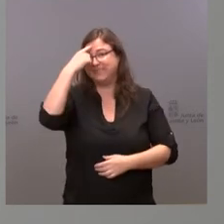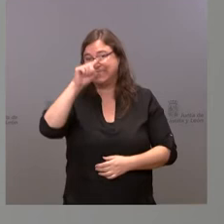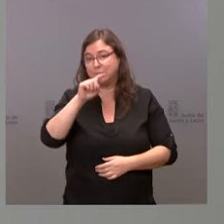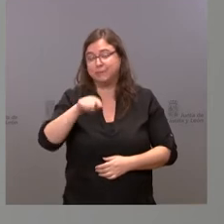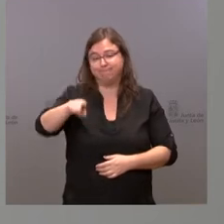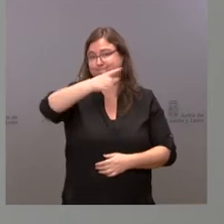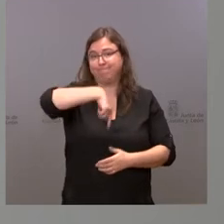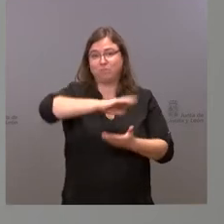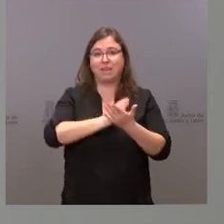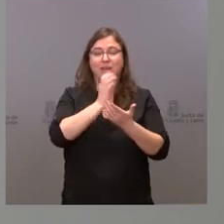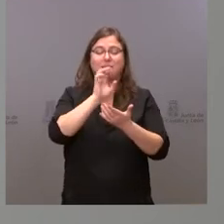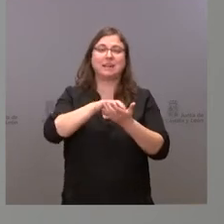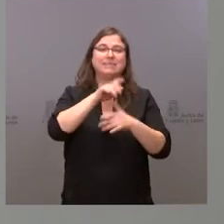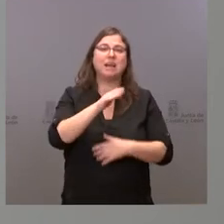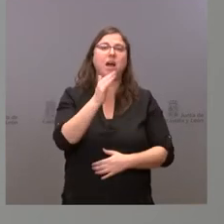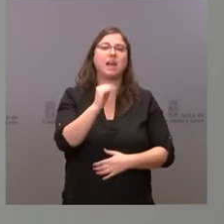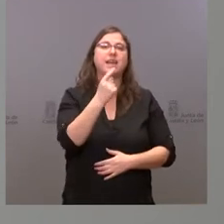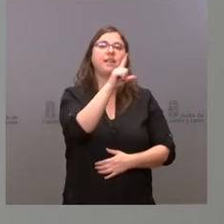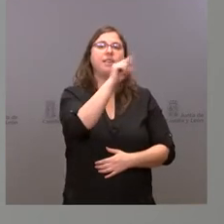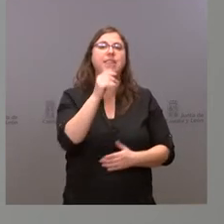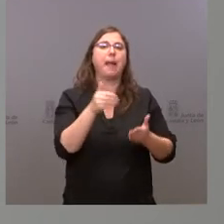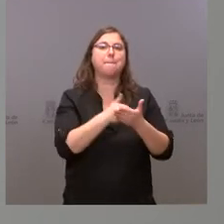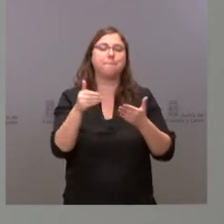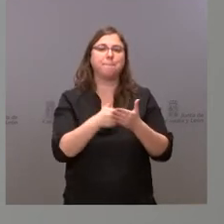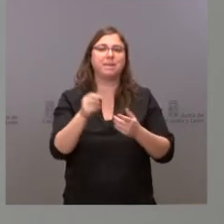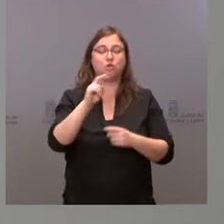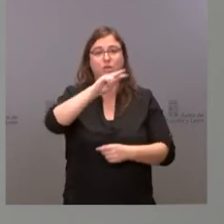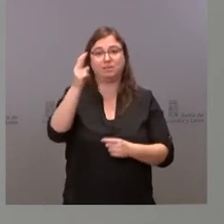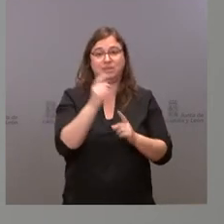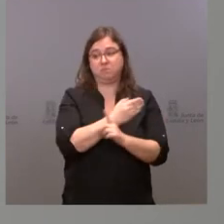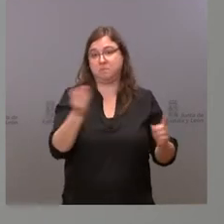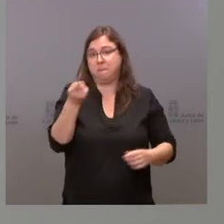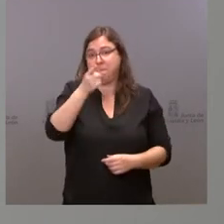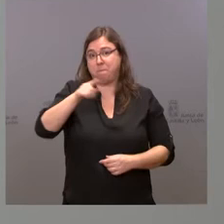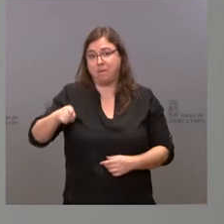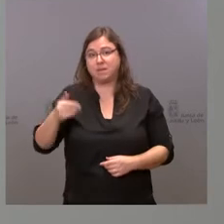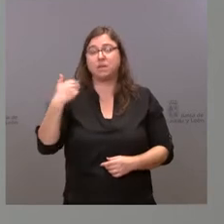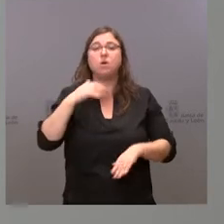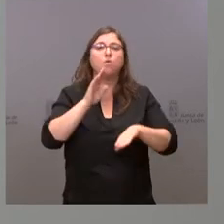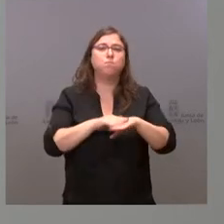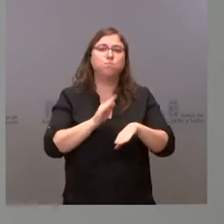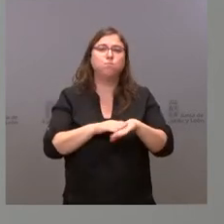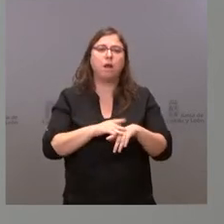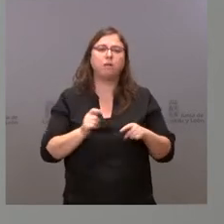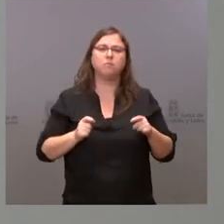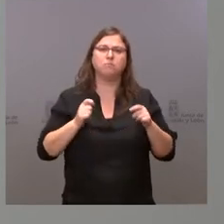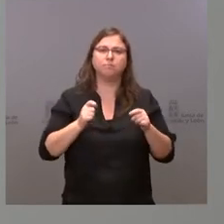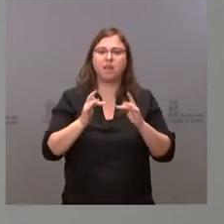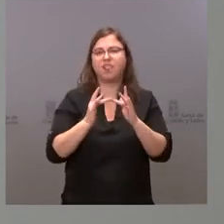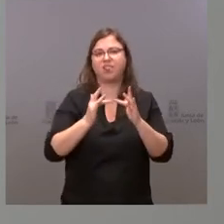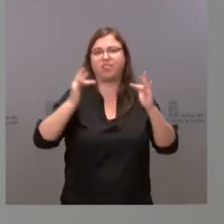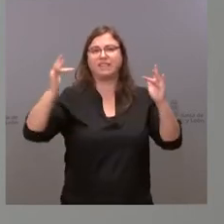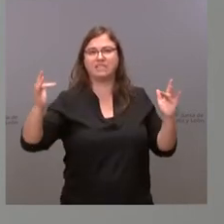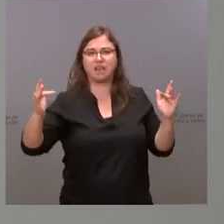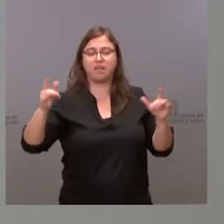comunidad en la cual que hemos destinado 100 millones de euros a lo largo de estos últimos meses para poder asegurar y mantener la distancia de seguridad